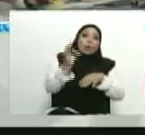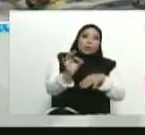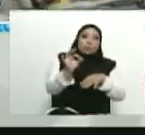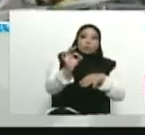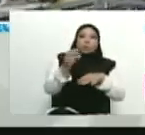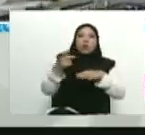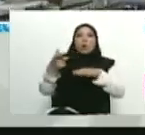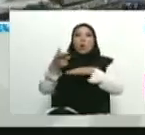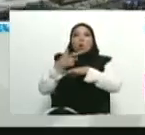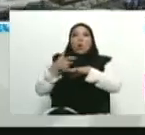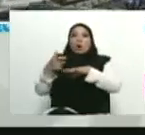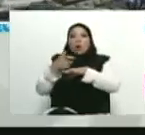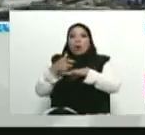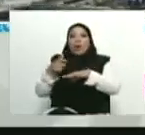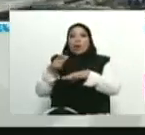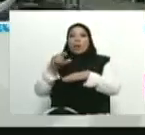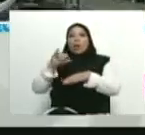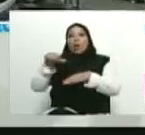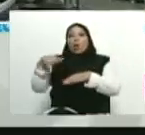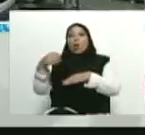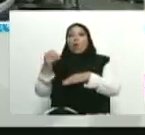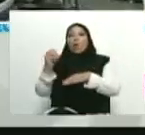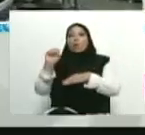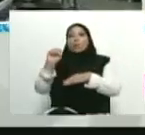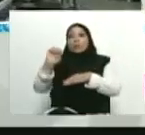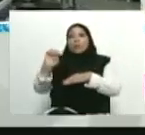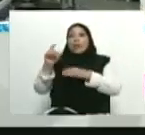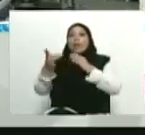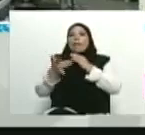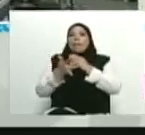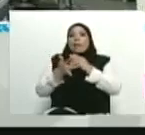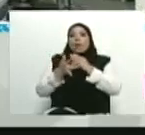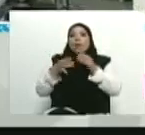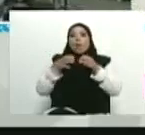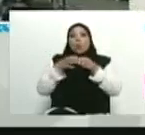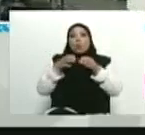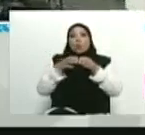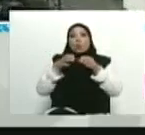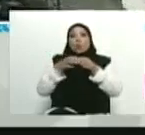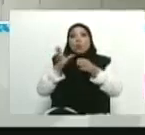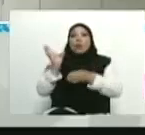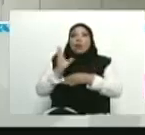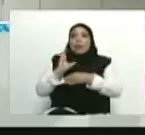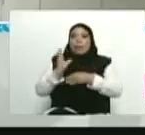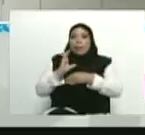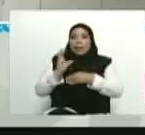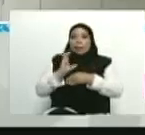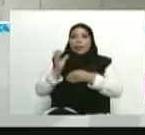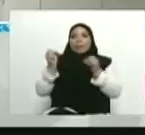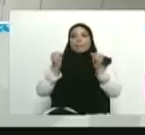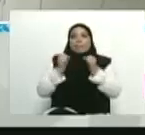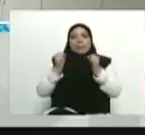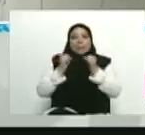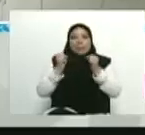nuestro gobernador José Vázquez, y cooperativas del área de tecnología que están ubicadas en Caracas,